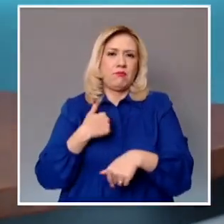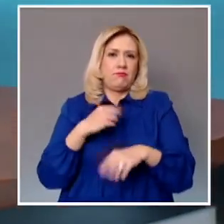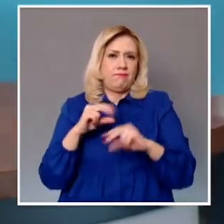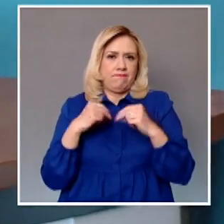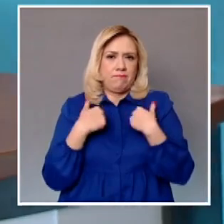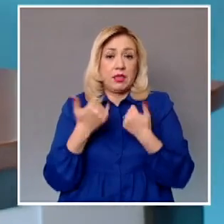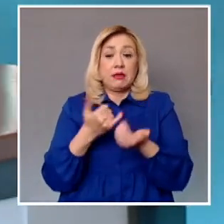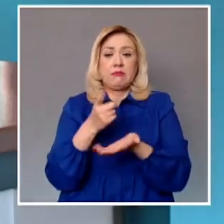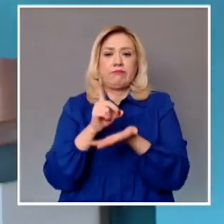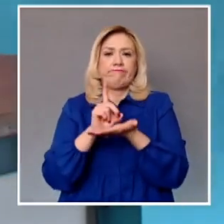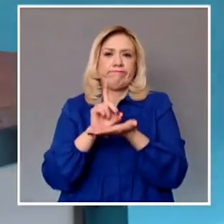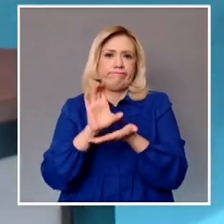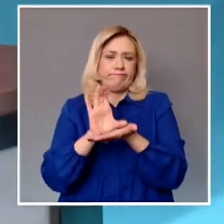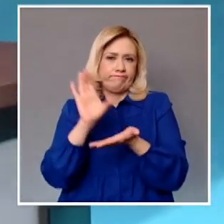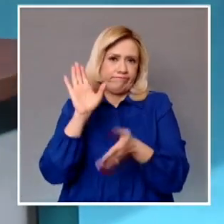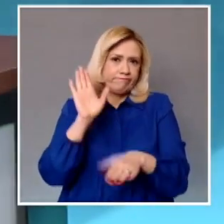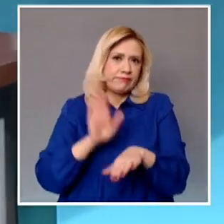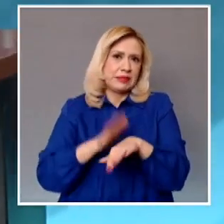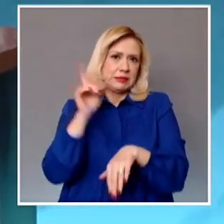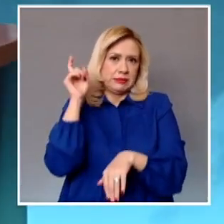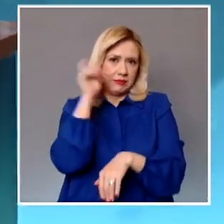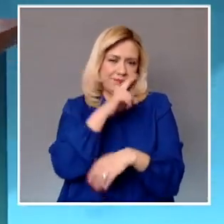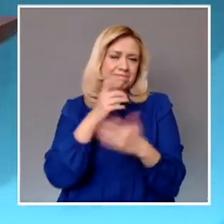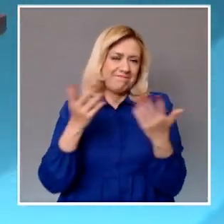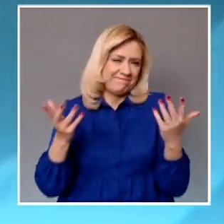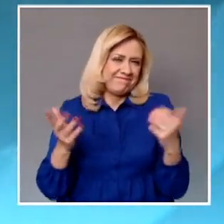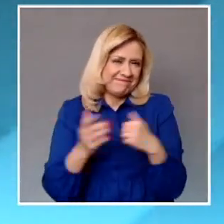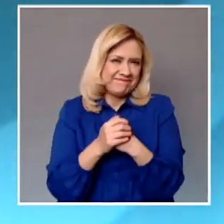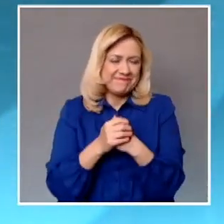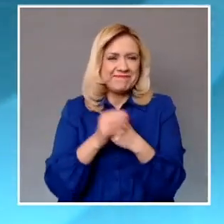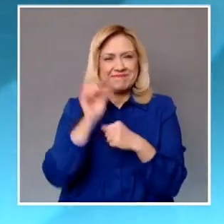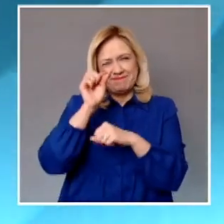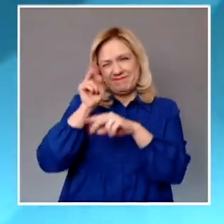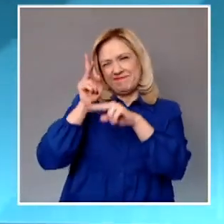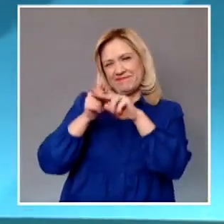Es momento de hacer una pausa, pero continuamos con más información.